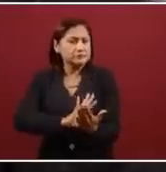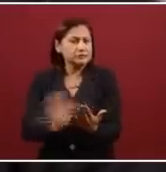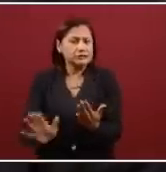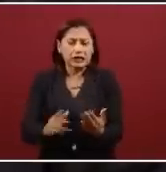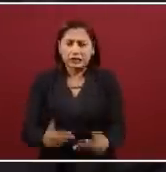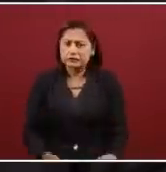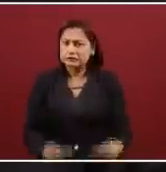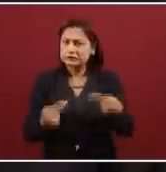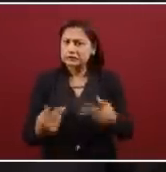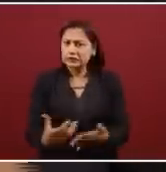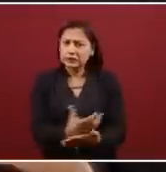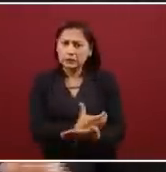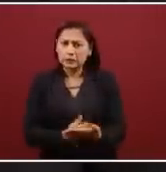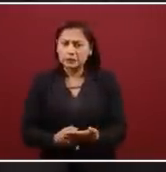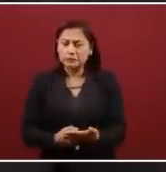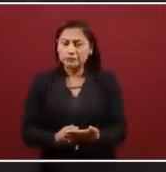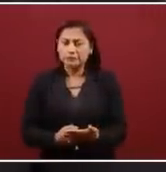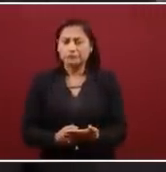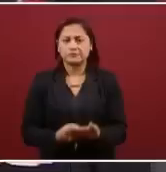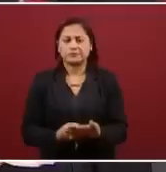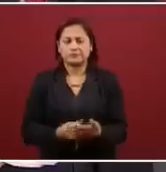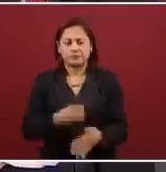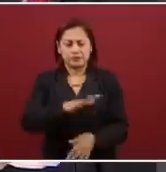Pero la gente dijo, no.